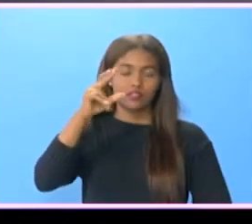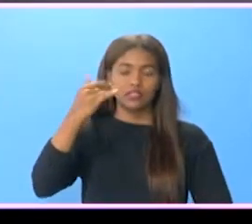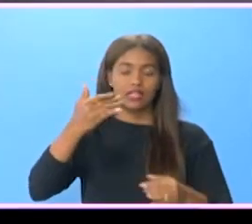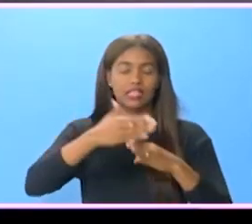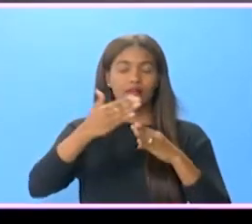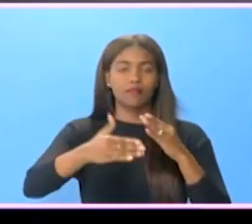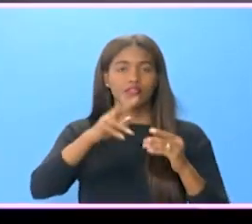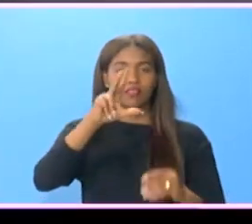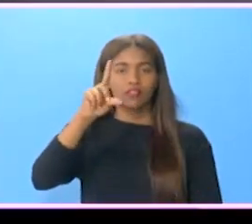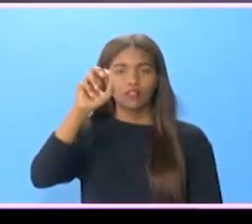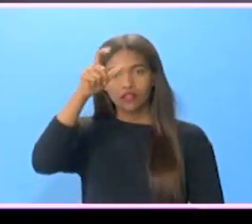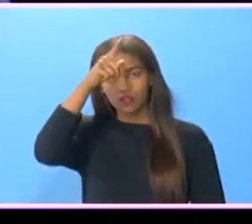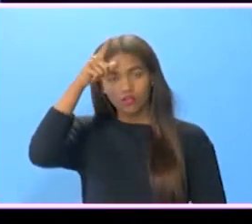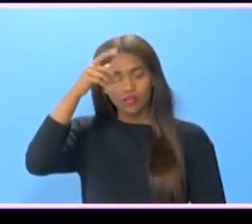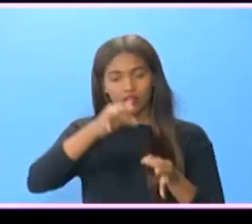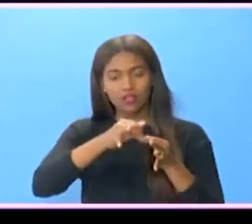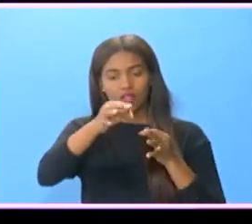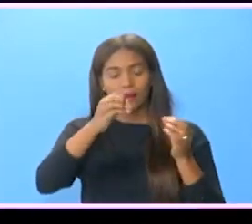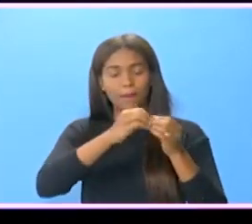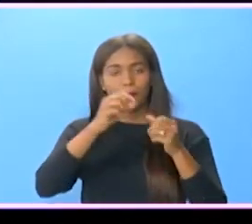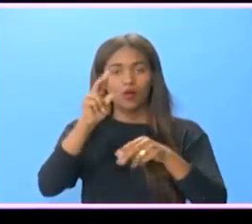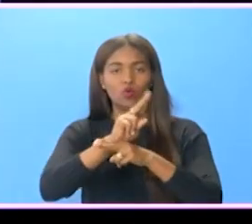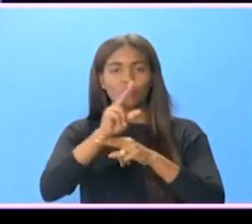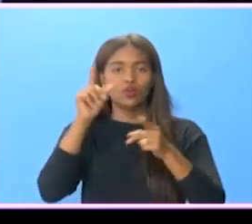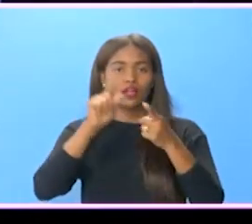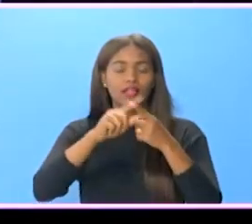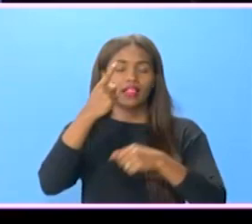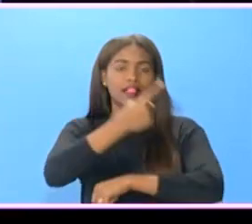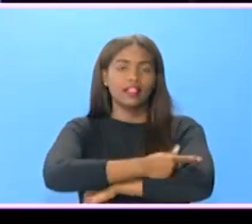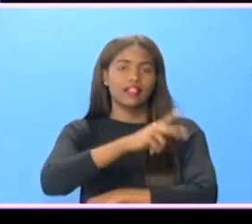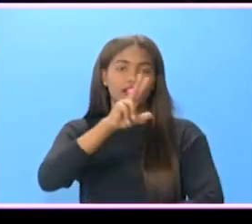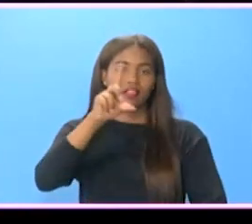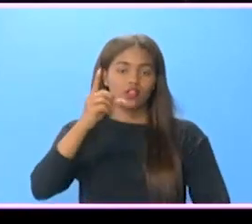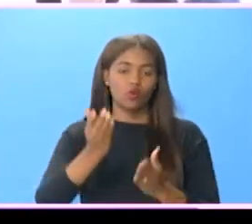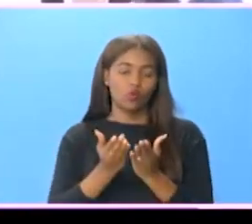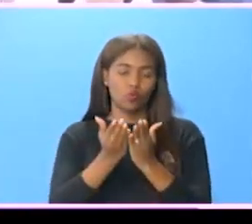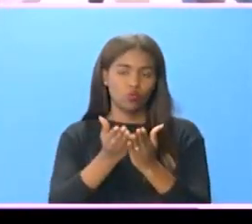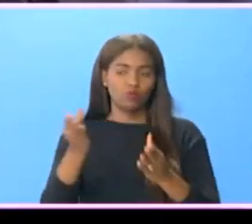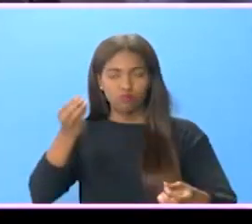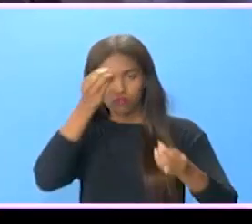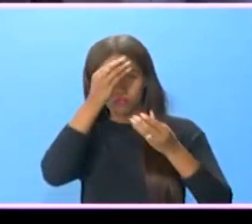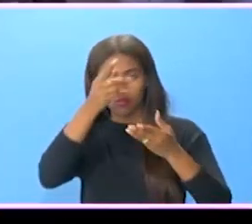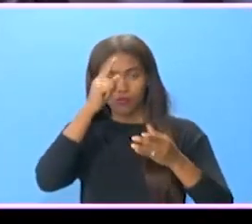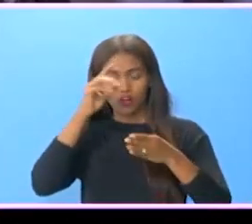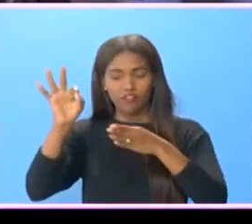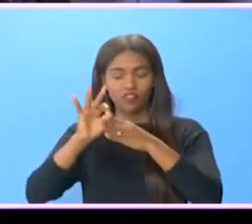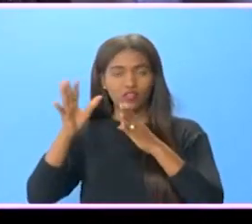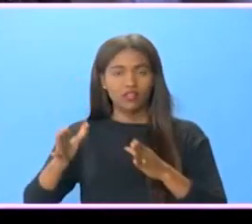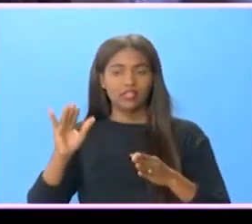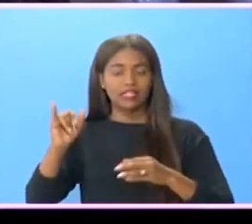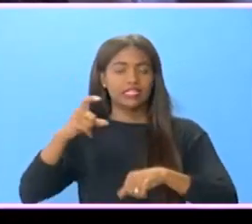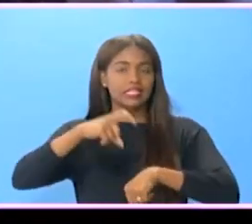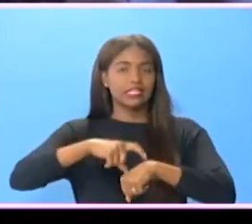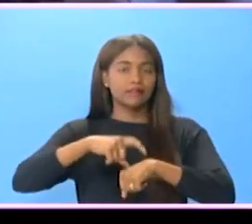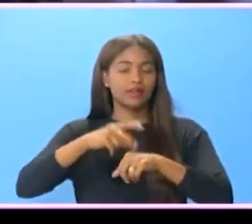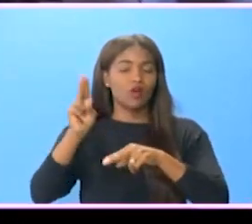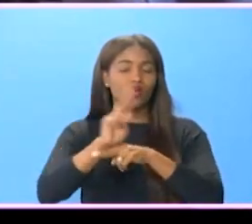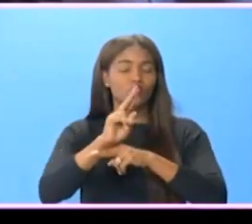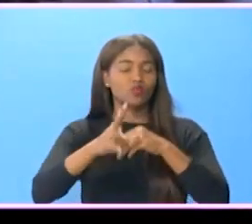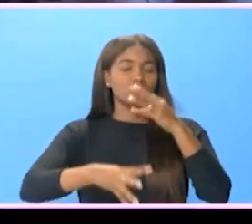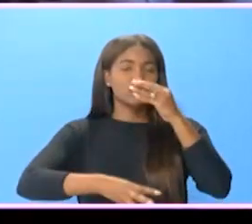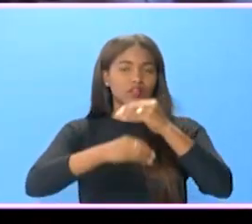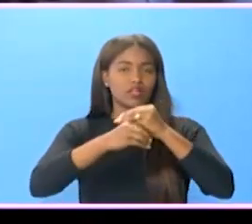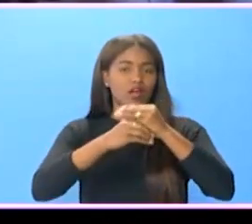de julio, extendiendo su uso hasta el día 31 de octubre. Según lo expresado por el funcionario, este tiempo de uso